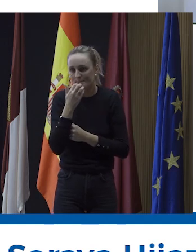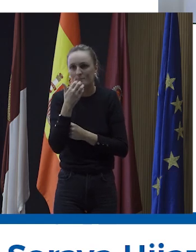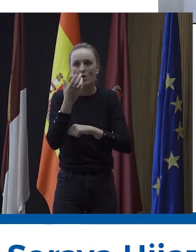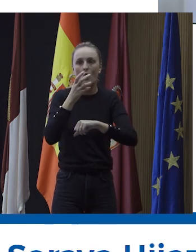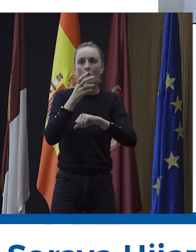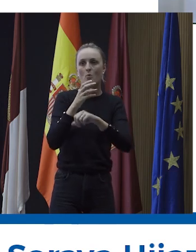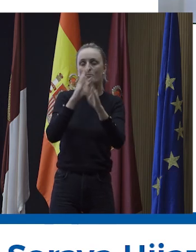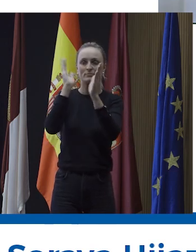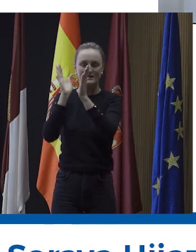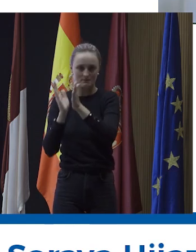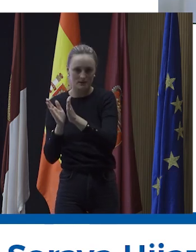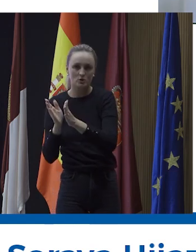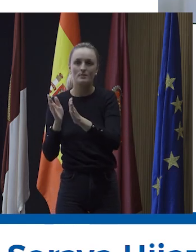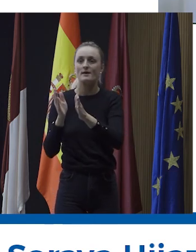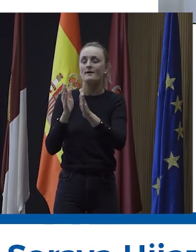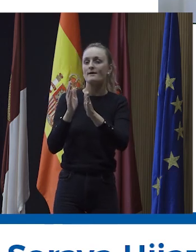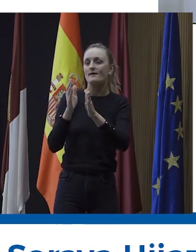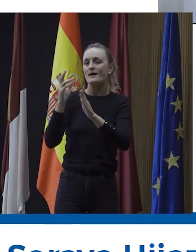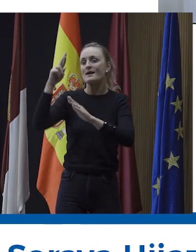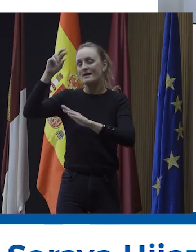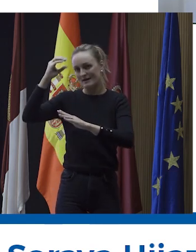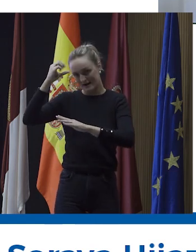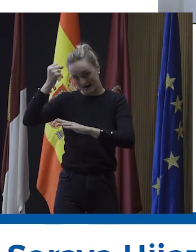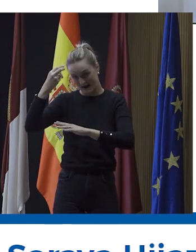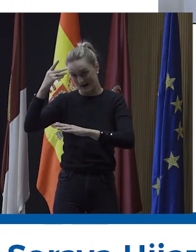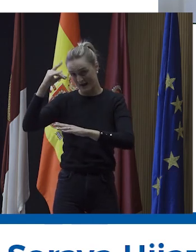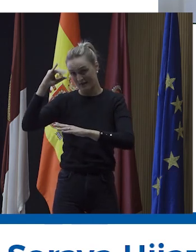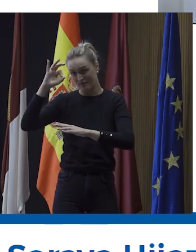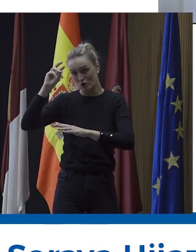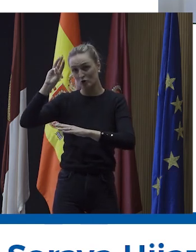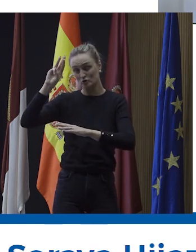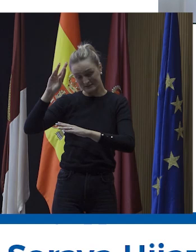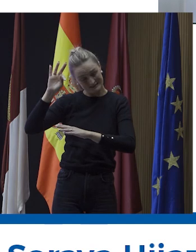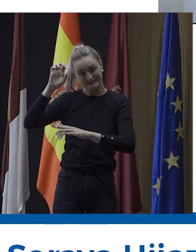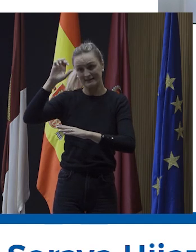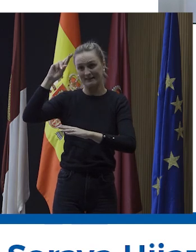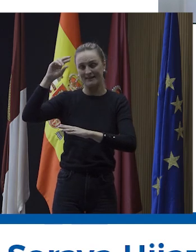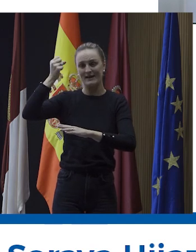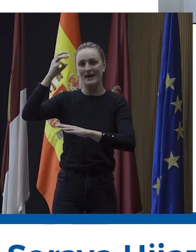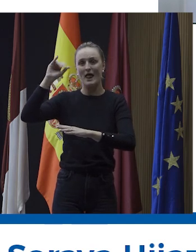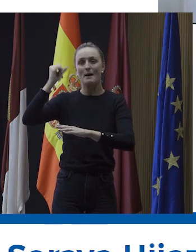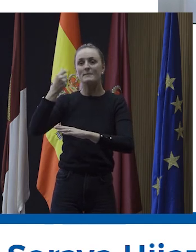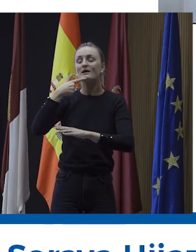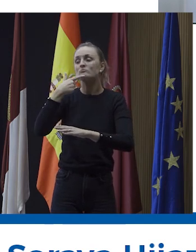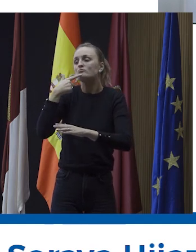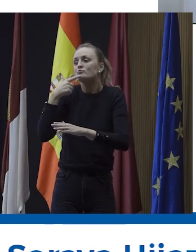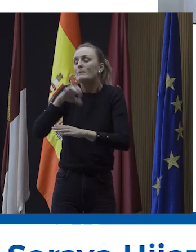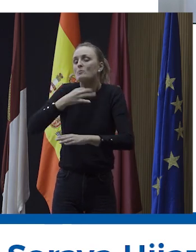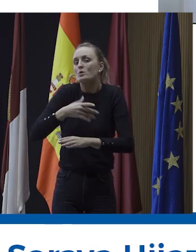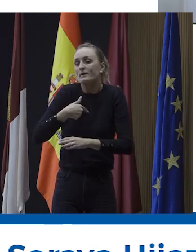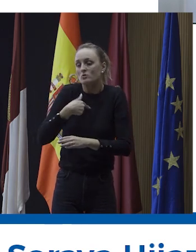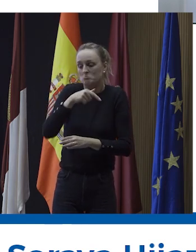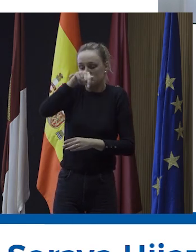proceso oncológico. Y luego hay una serie de factores que son los promotores. Yo puedo tener esto y no tener ninguna